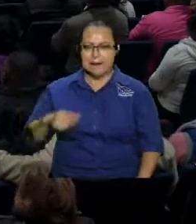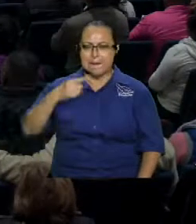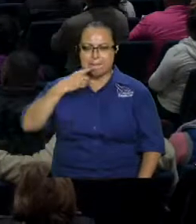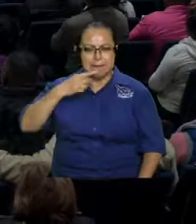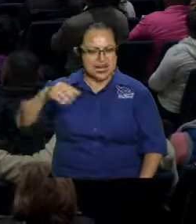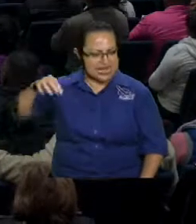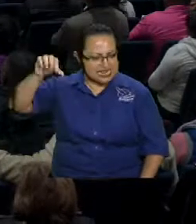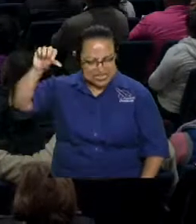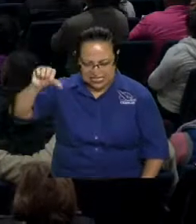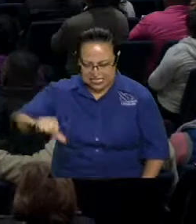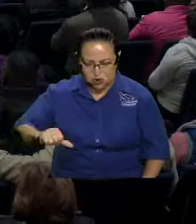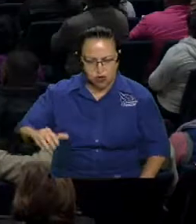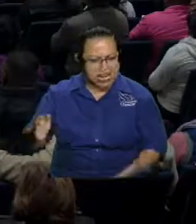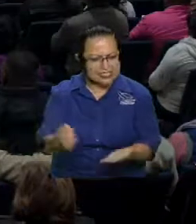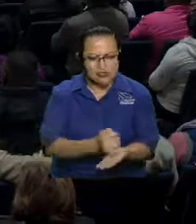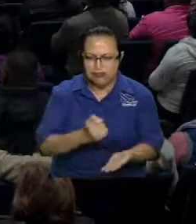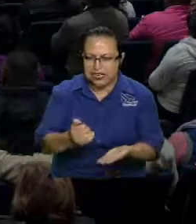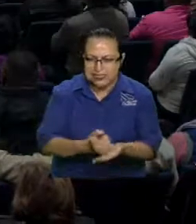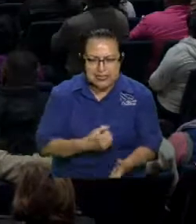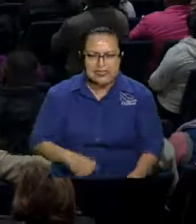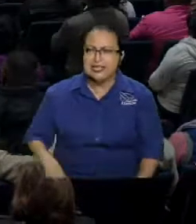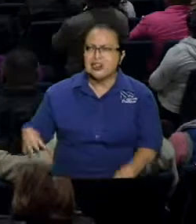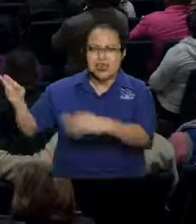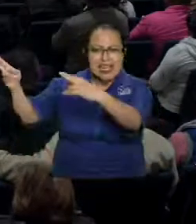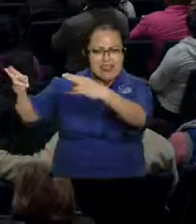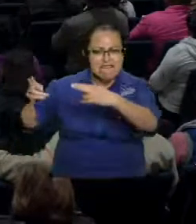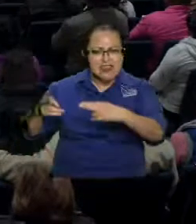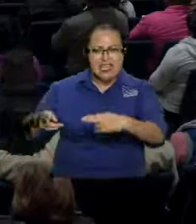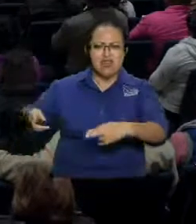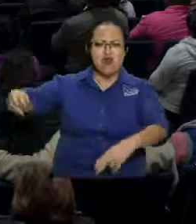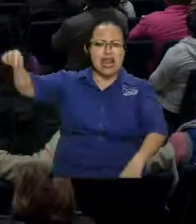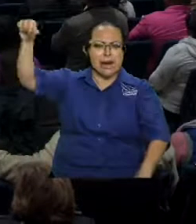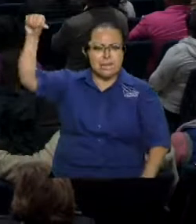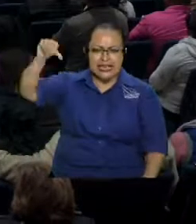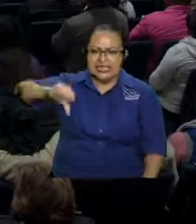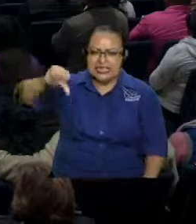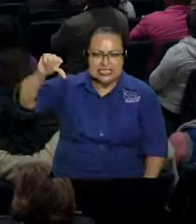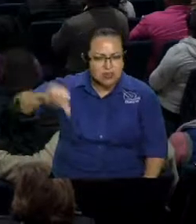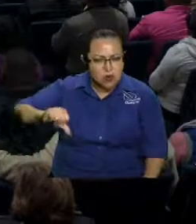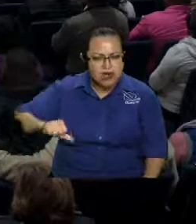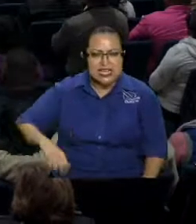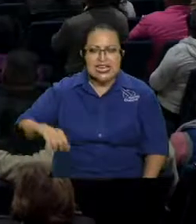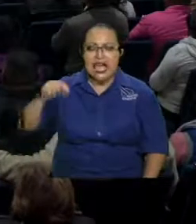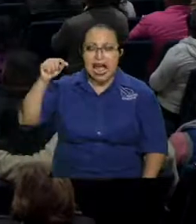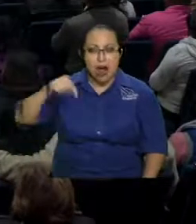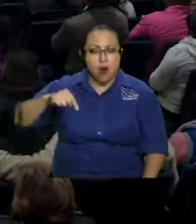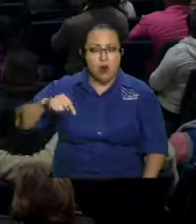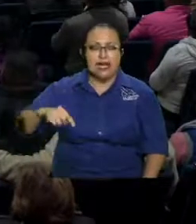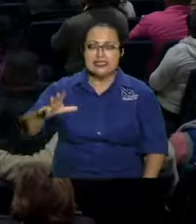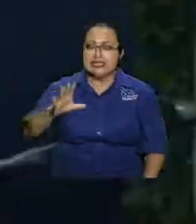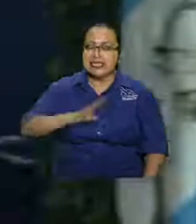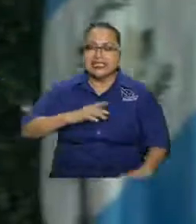las ofrendas, hermano, y le cayó la maldición. Entonces ahora tiene que ser liberado.